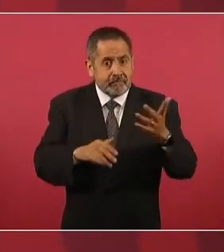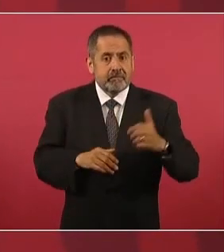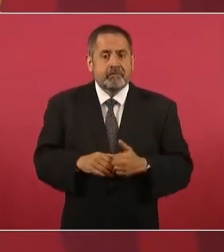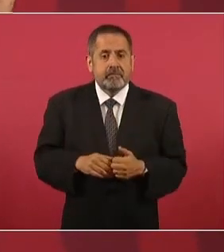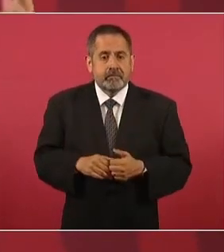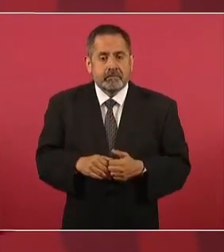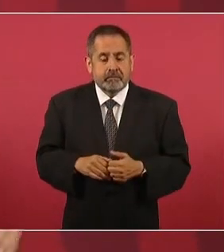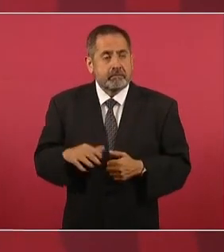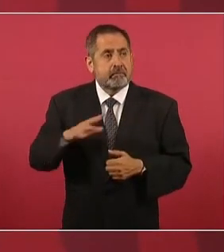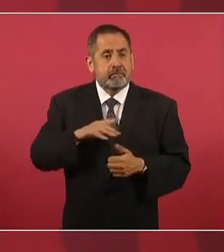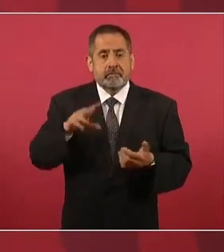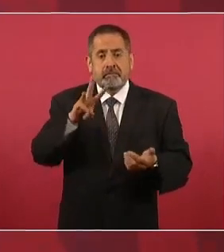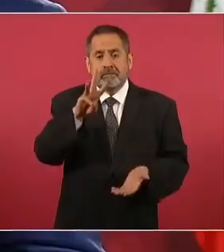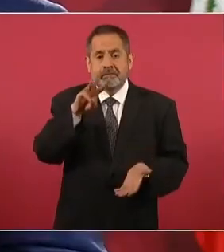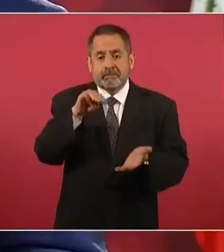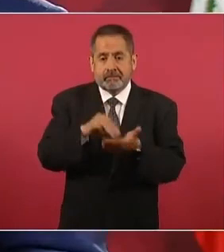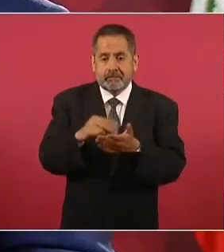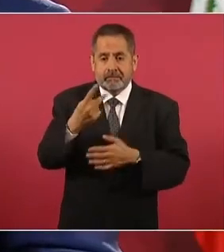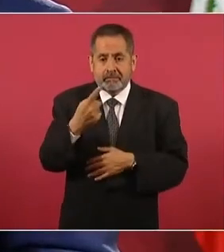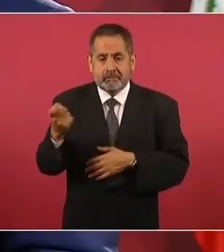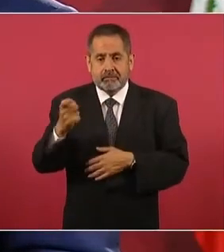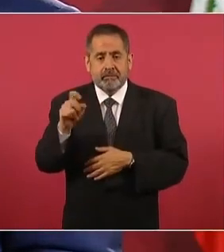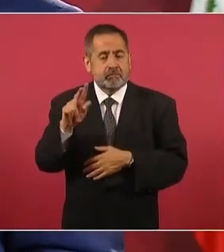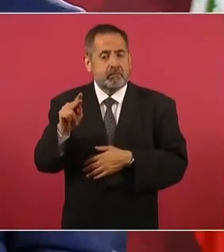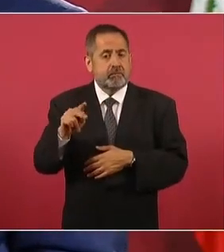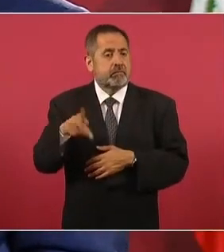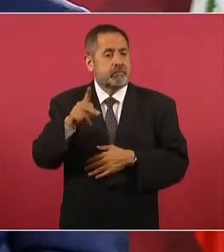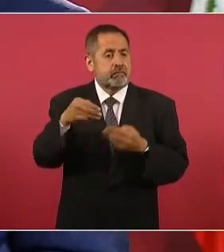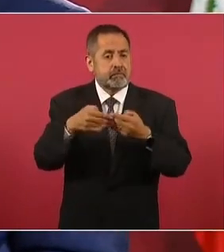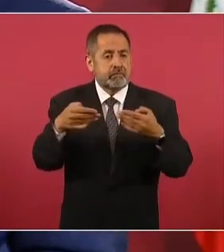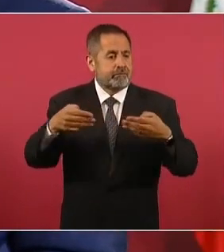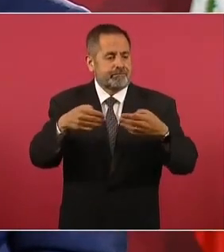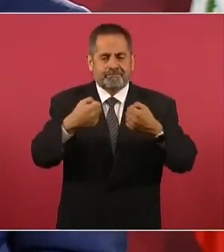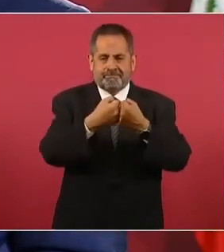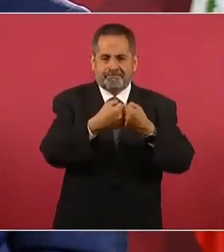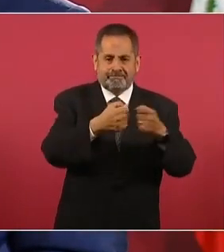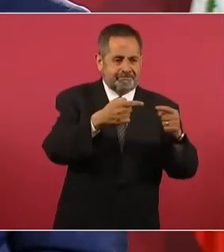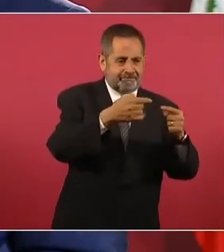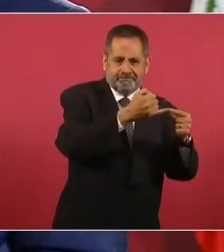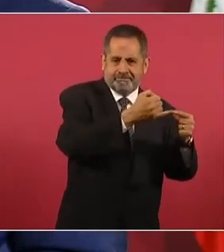Tenemos 3,180 kilómetros de frontera.